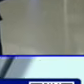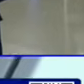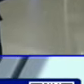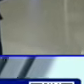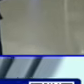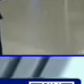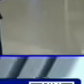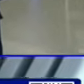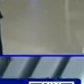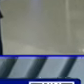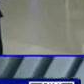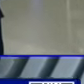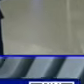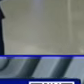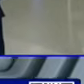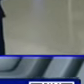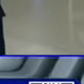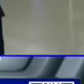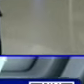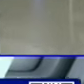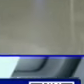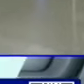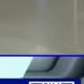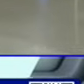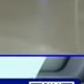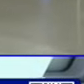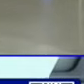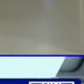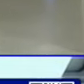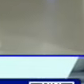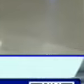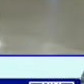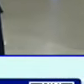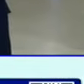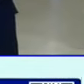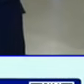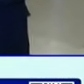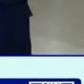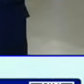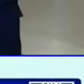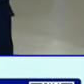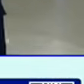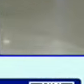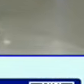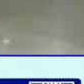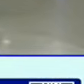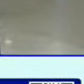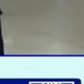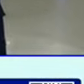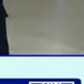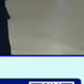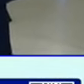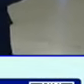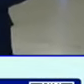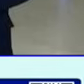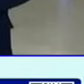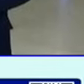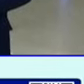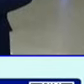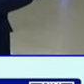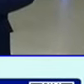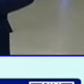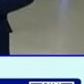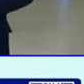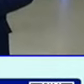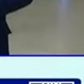para mandar justamente a lo que significa la Asamblea y en sesión se pueda aprobar la misma. Recordemos que se tiene 24